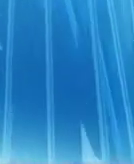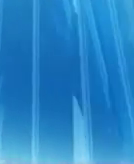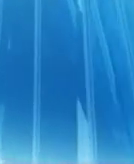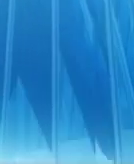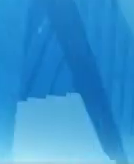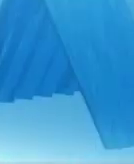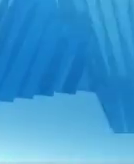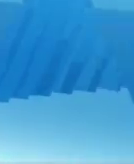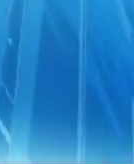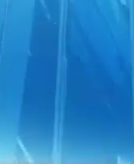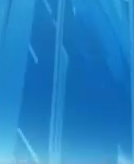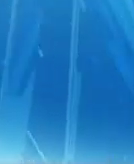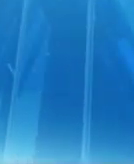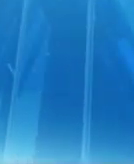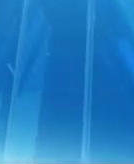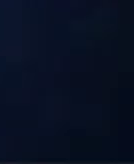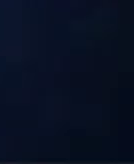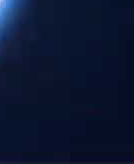ver. Venevisión.